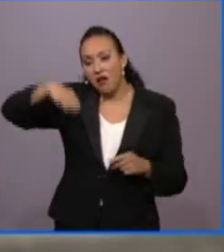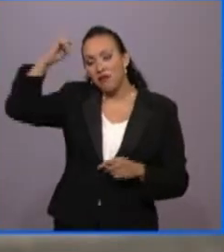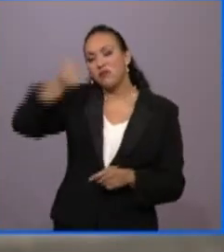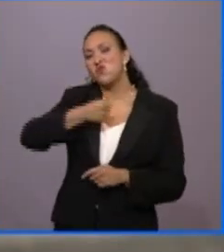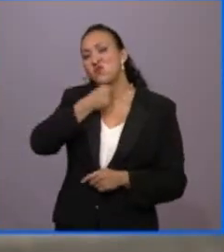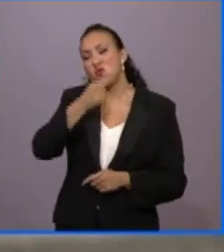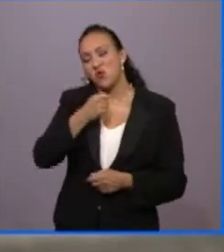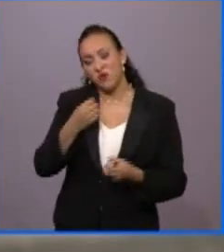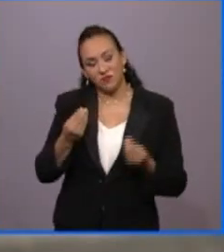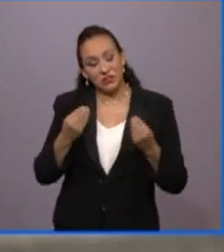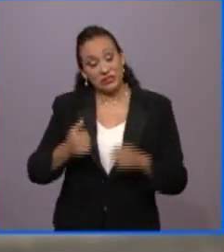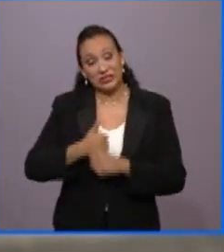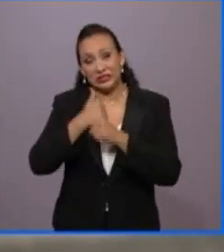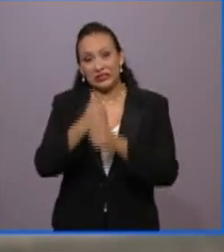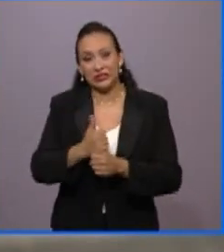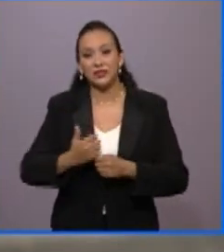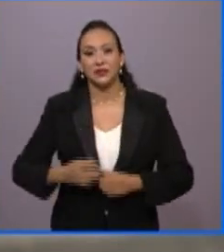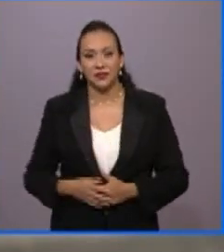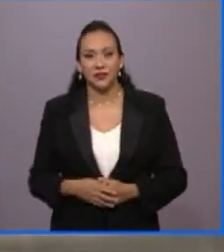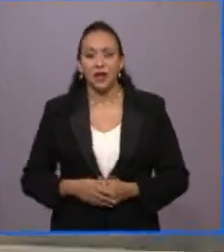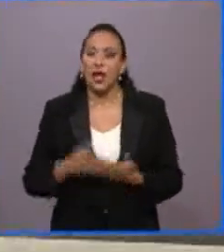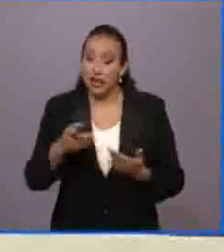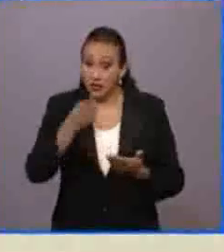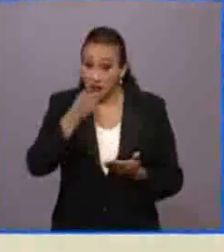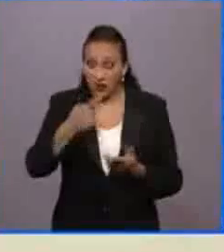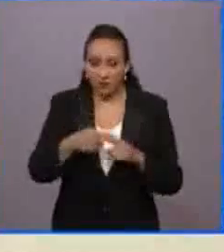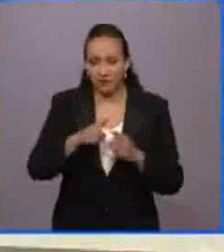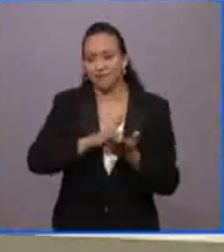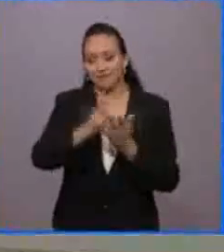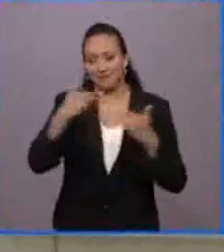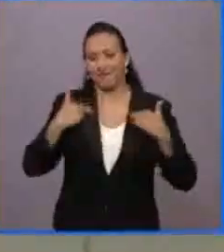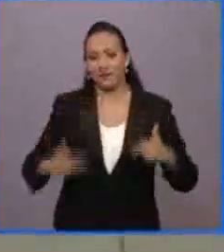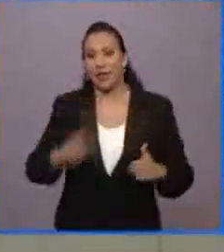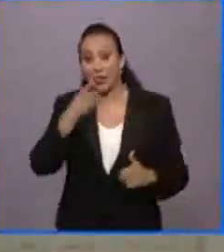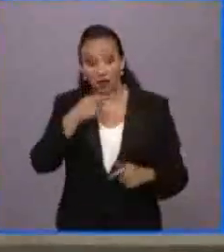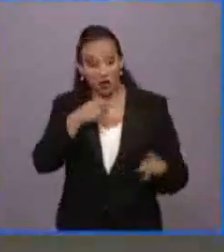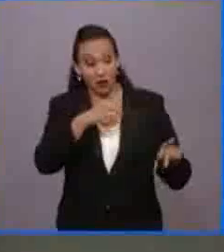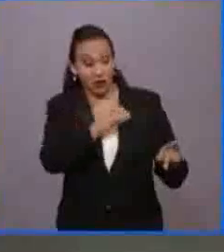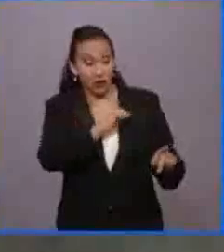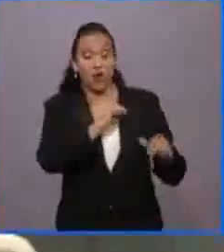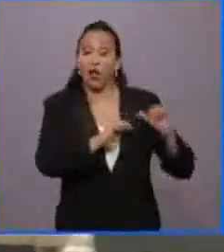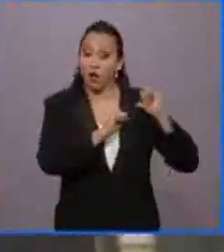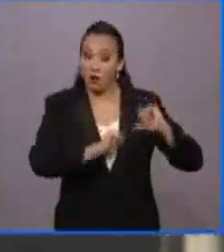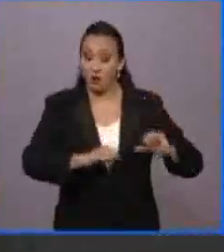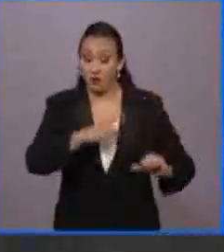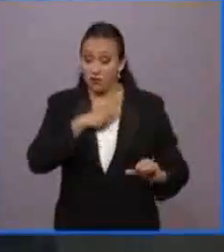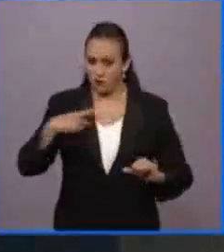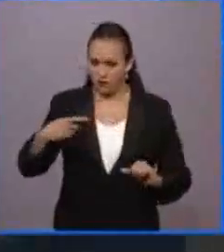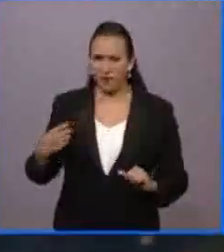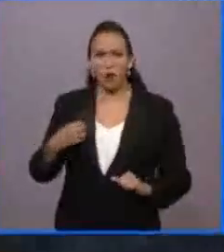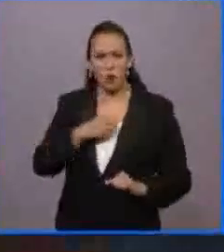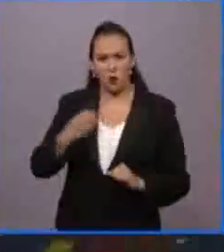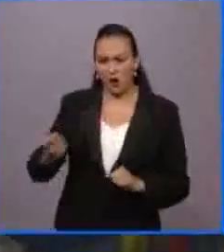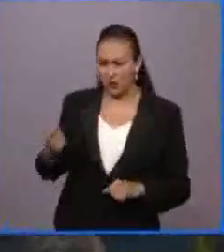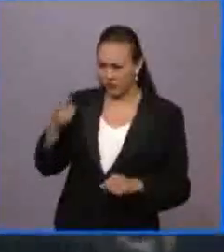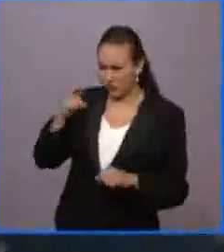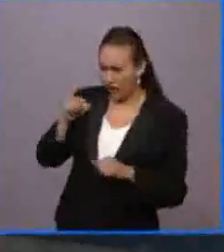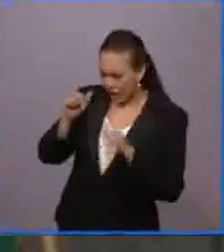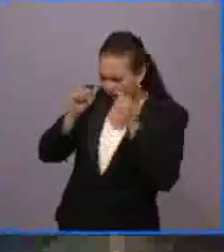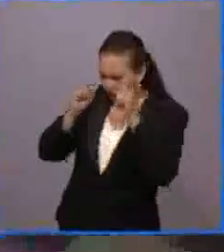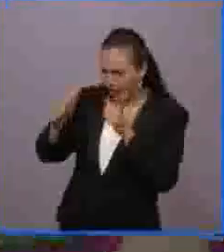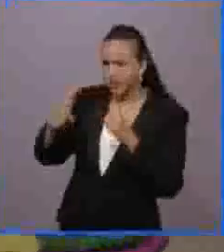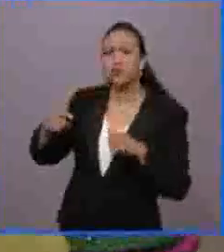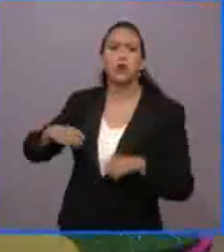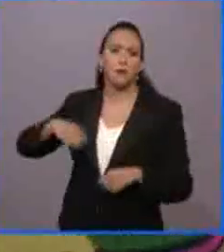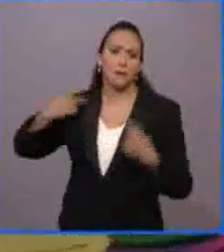de Conocimiento Científico y Derechos Humanos de la Corte. Indicó que es obligación de las autoridades aplicar enfoques diferenciados a este